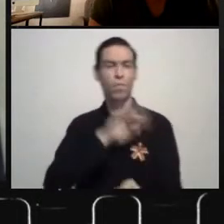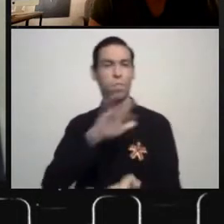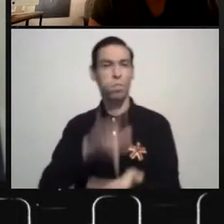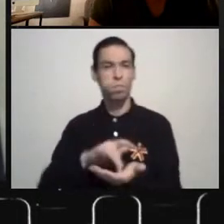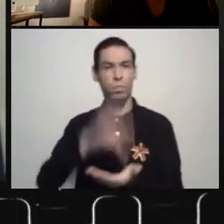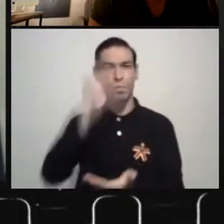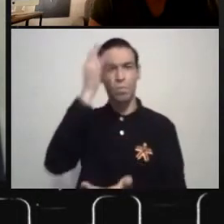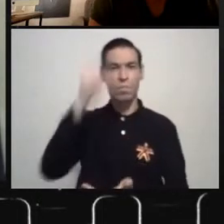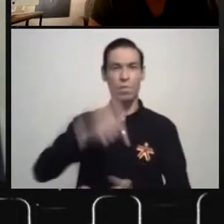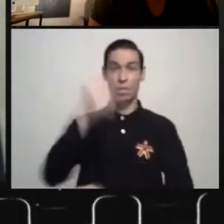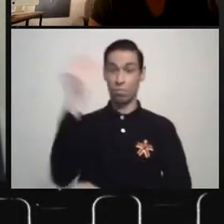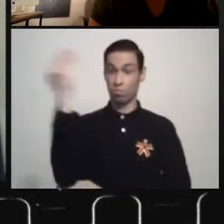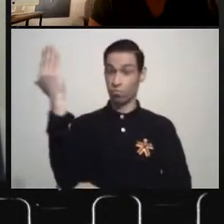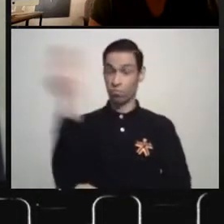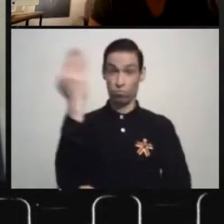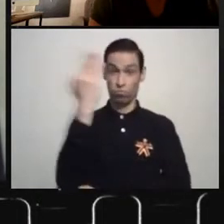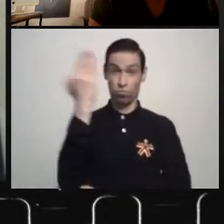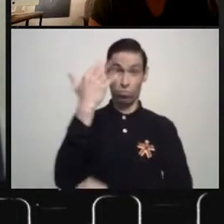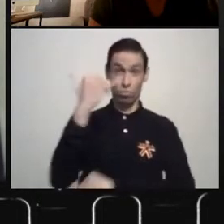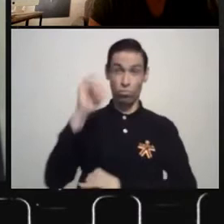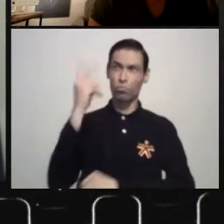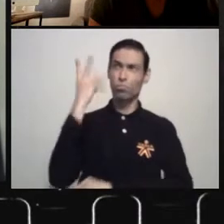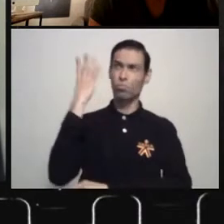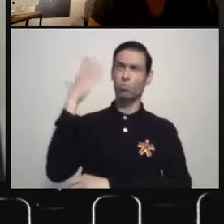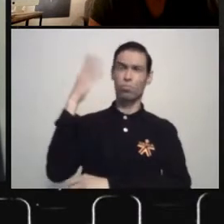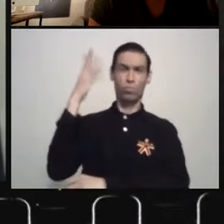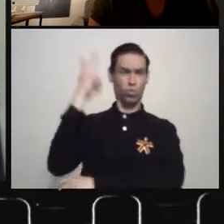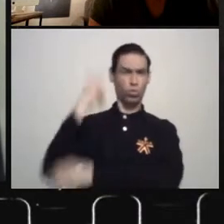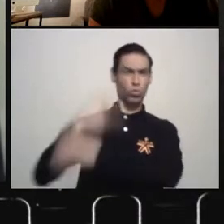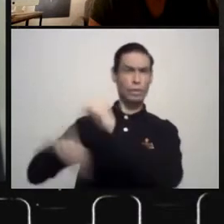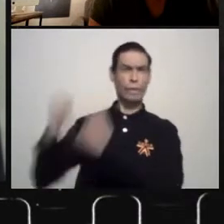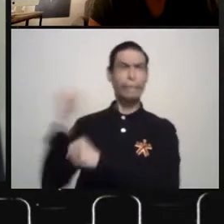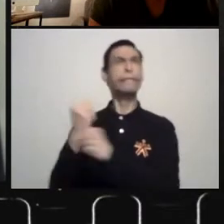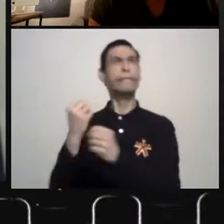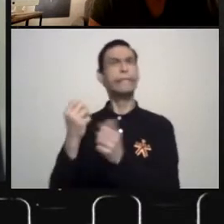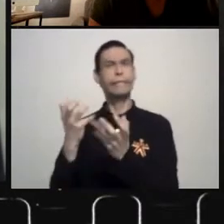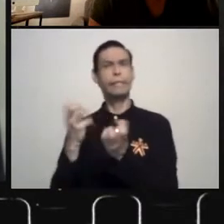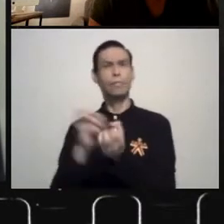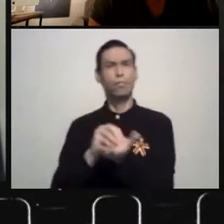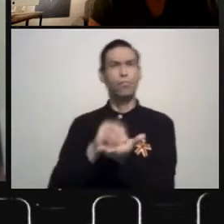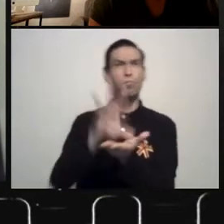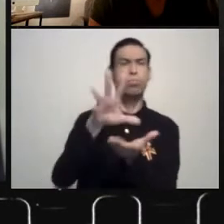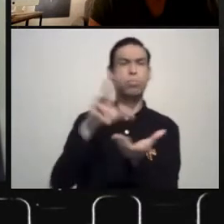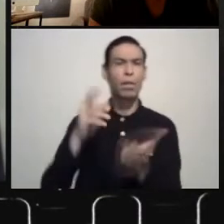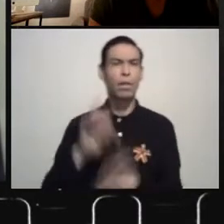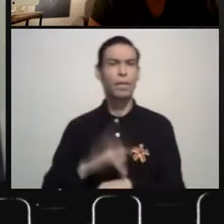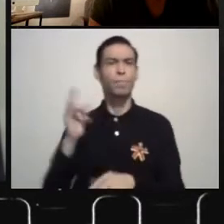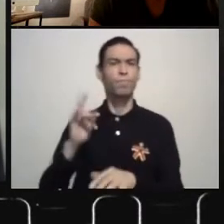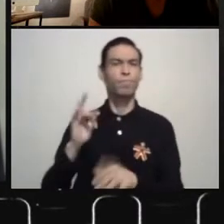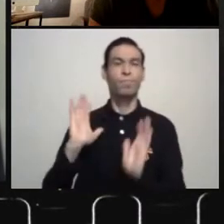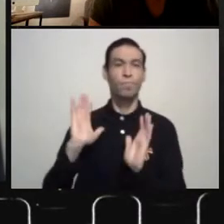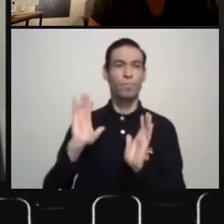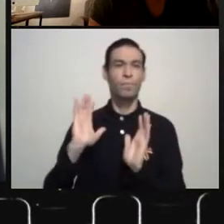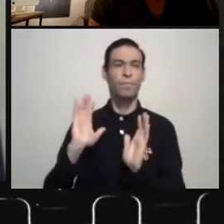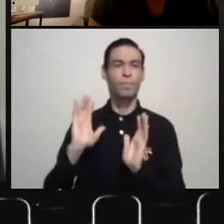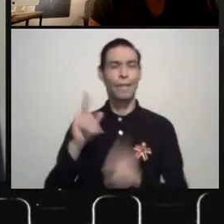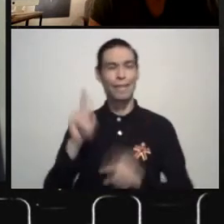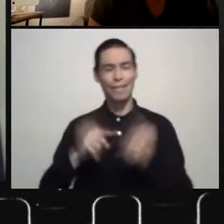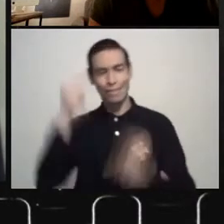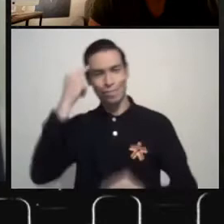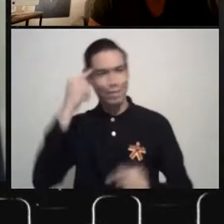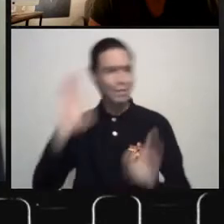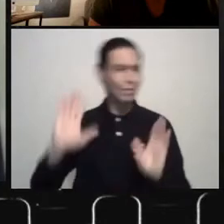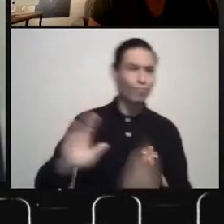hace 2 años, pues estábamos con ganas de sacarla, y en algún momento pues dijimos, no, pues nos va a tocar ir directamente a plataformas y